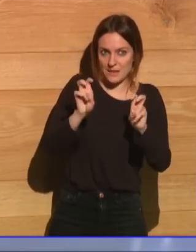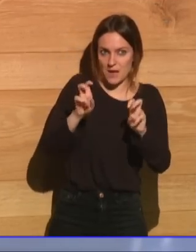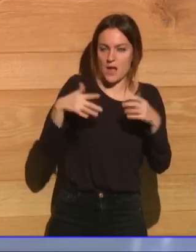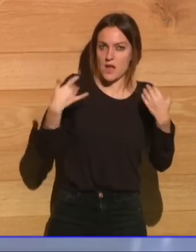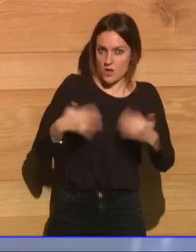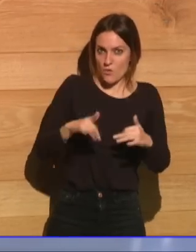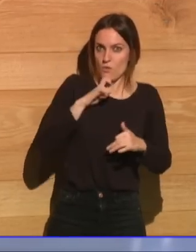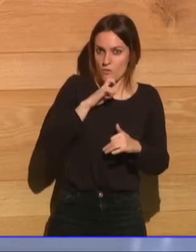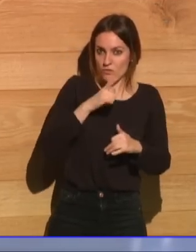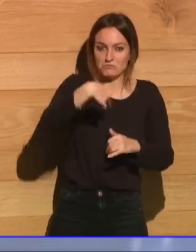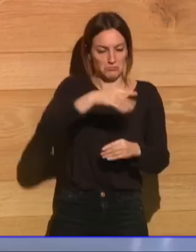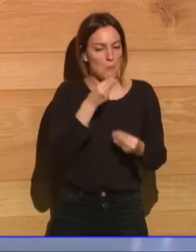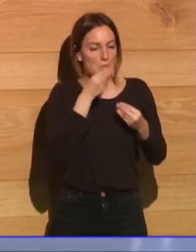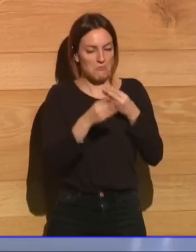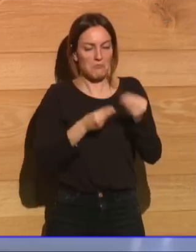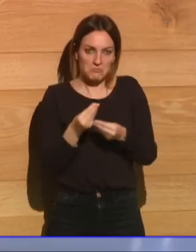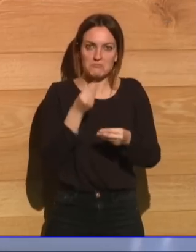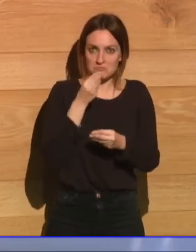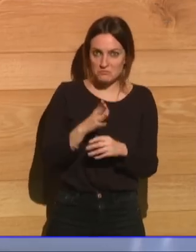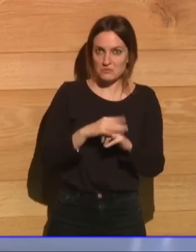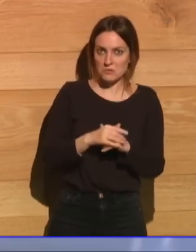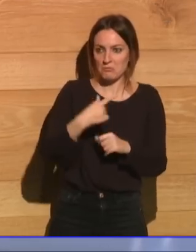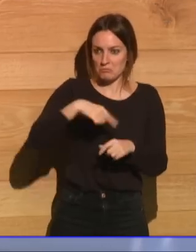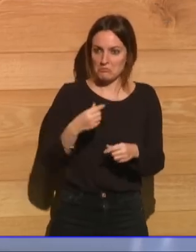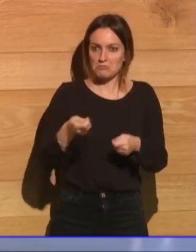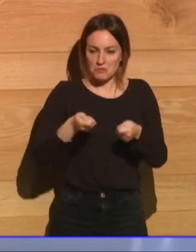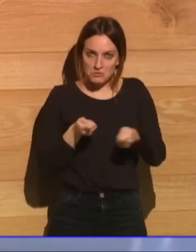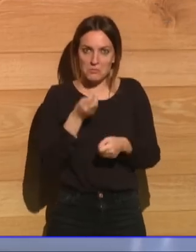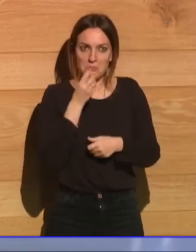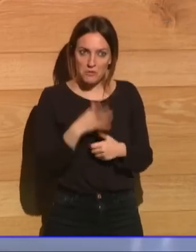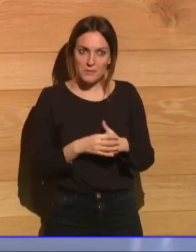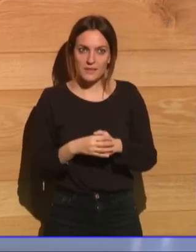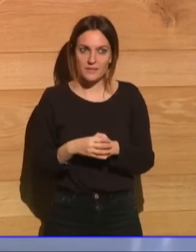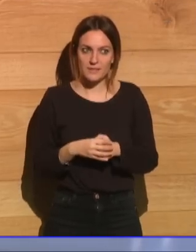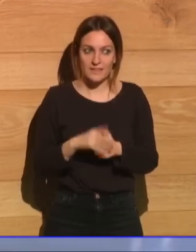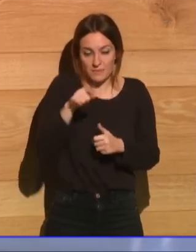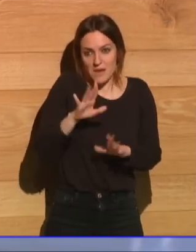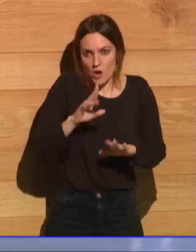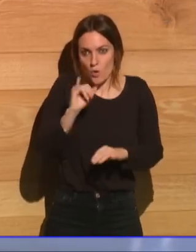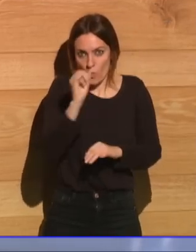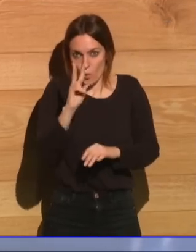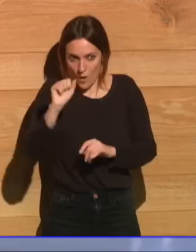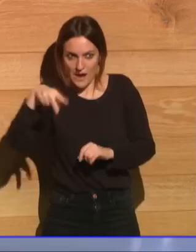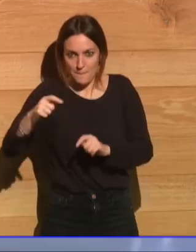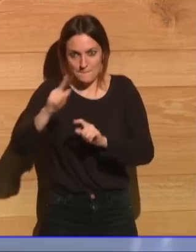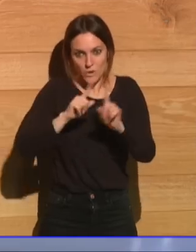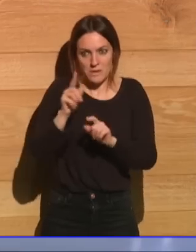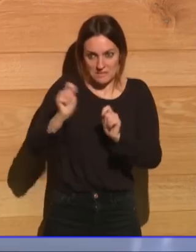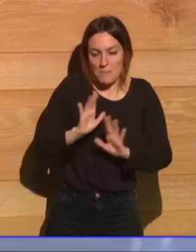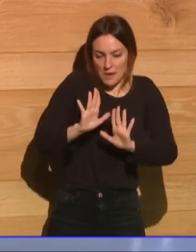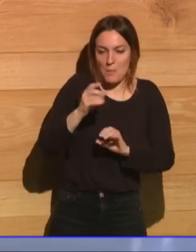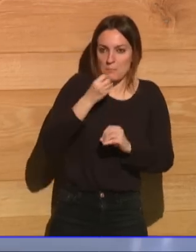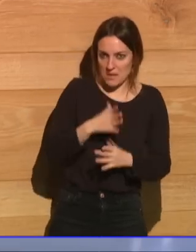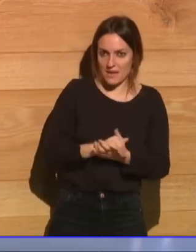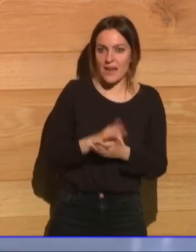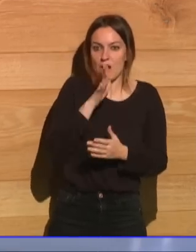aridito y lo hemos pasado muy bien y lo hemos llevado muy bien, incluso a pesar de Juan. Así que vamos con la siguiente